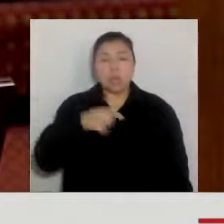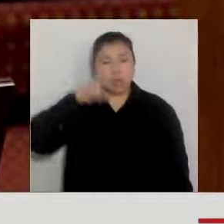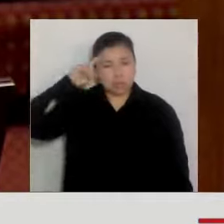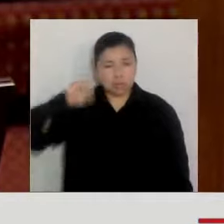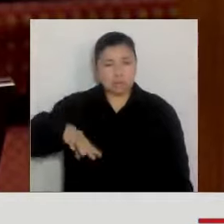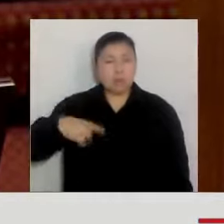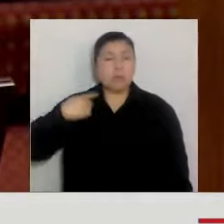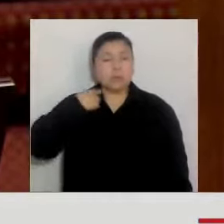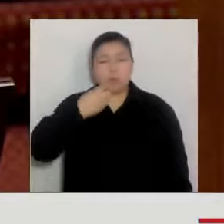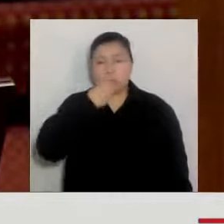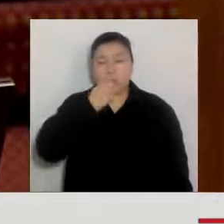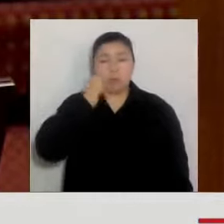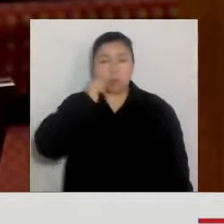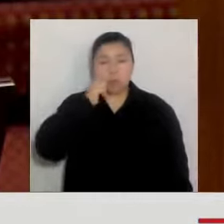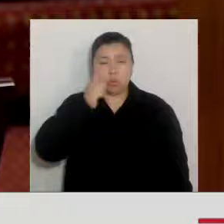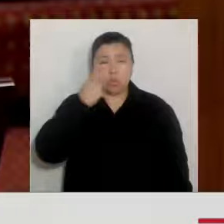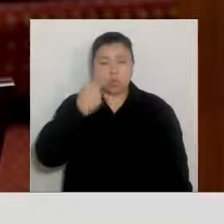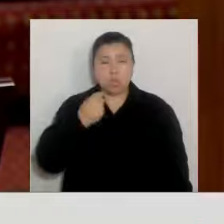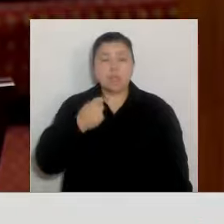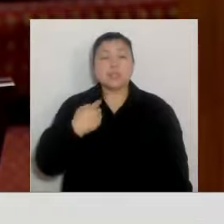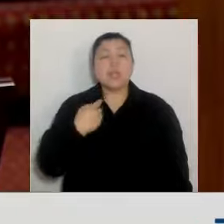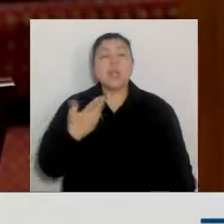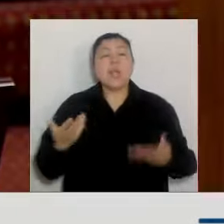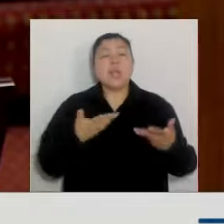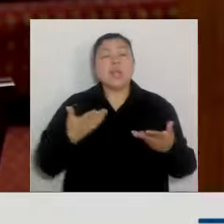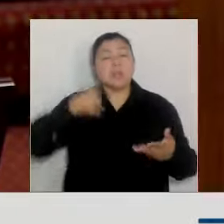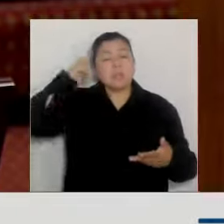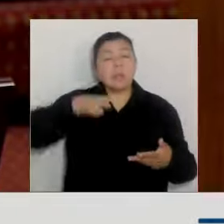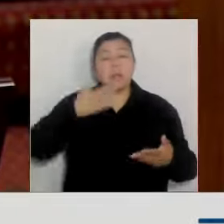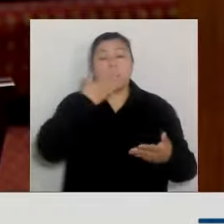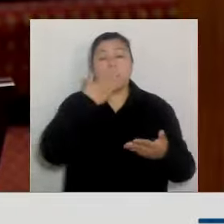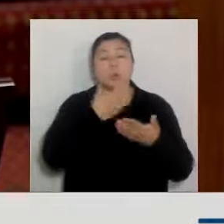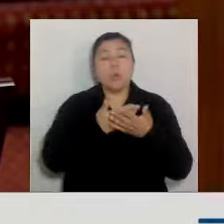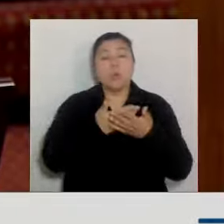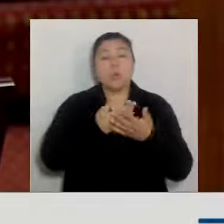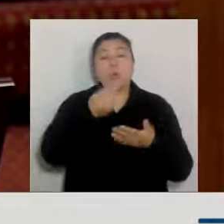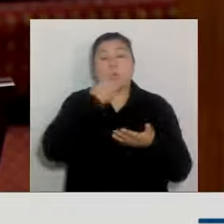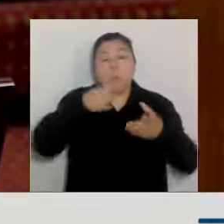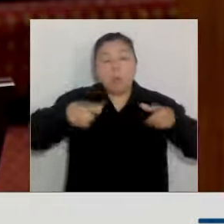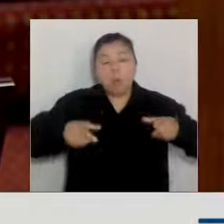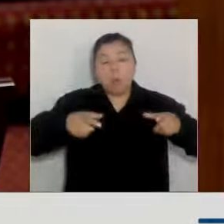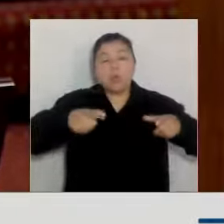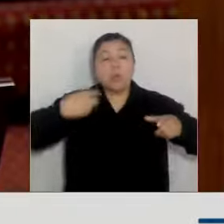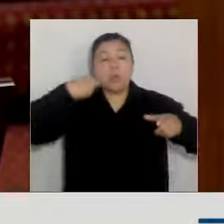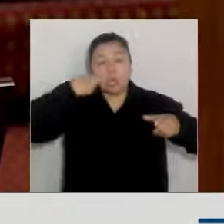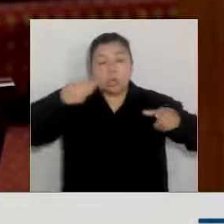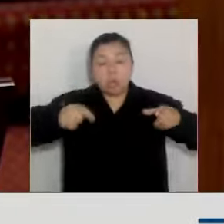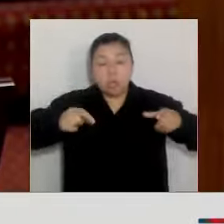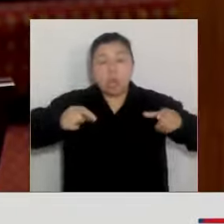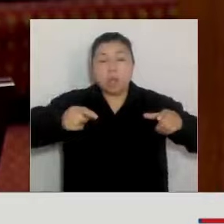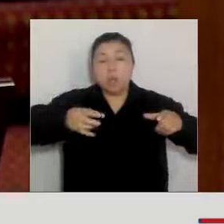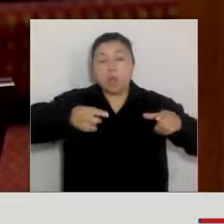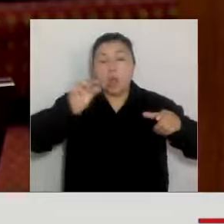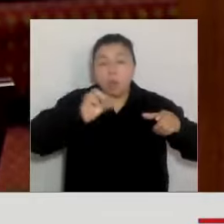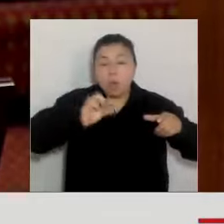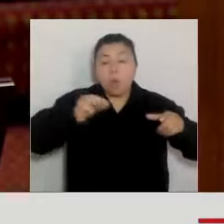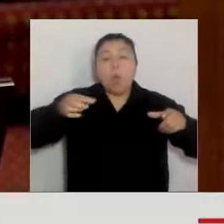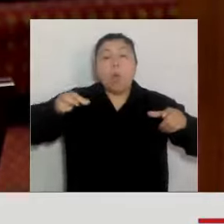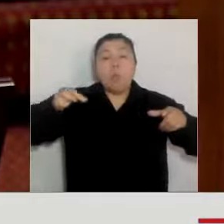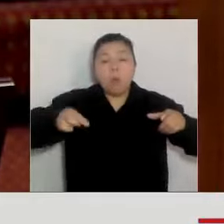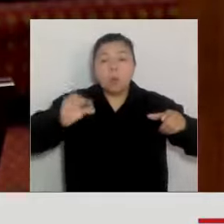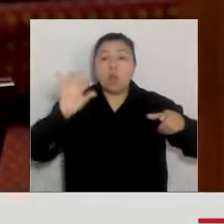diario sabemos cuando nos sirven un plato de carne o un plato de poroto o un de lenteja un plato de